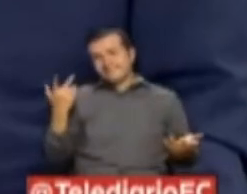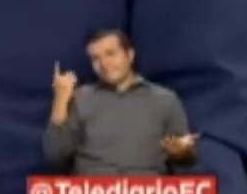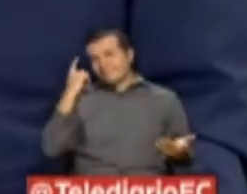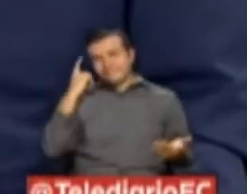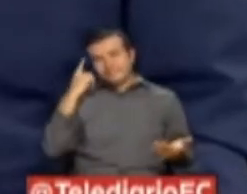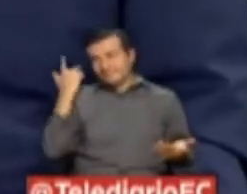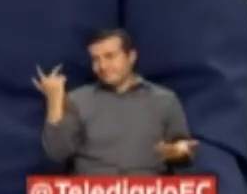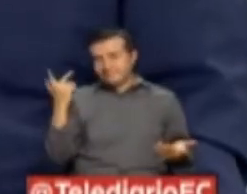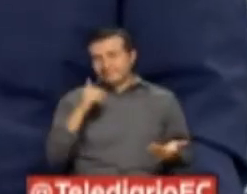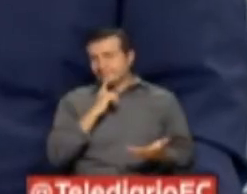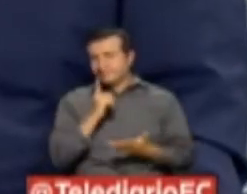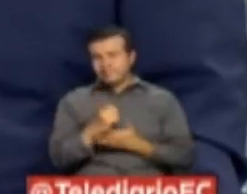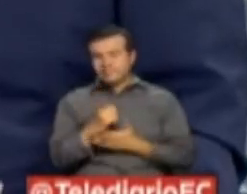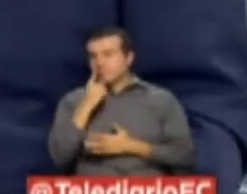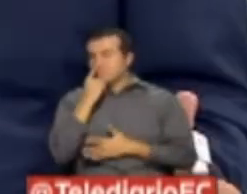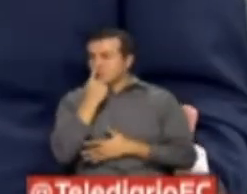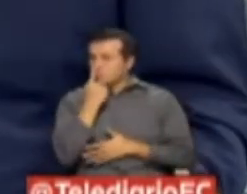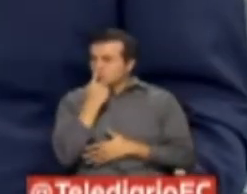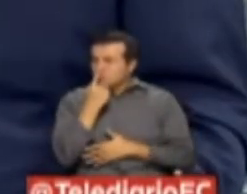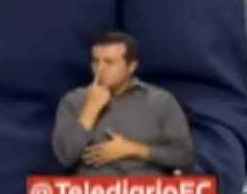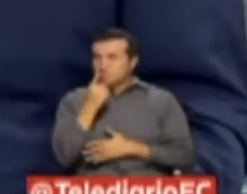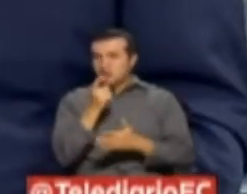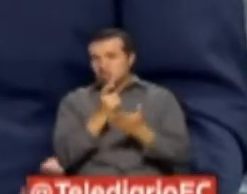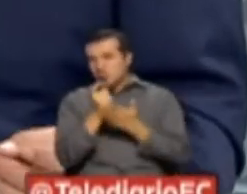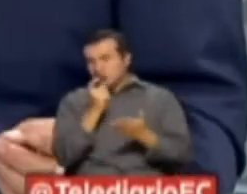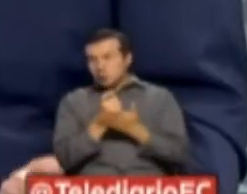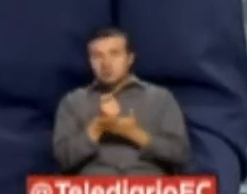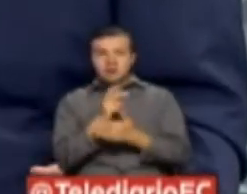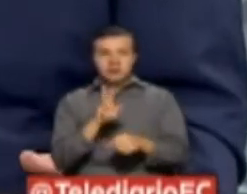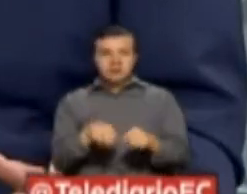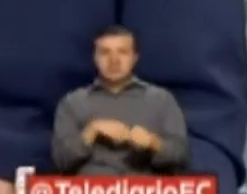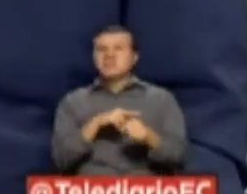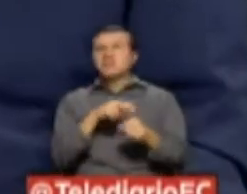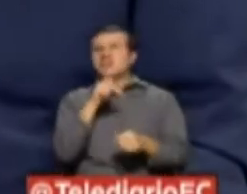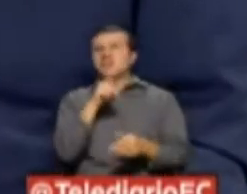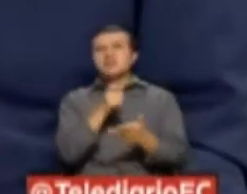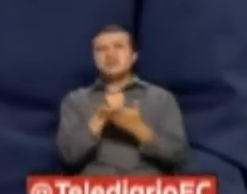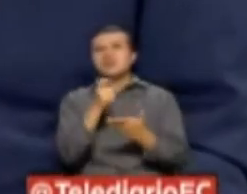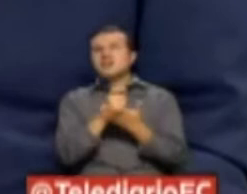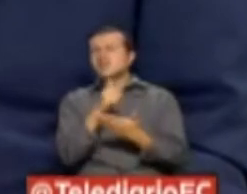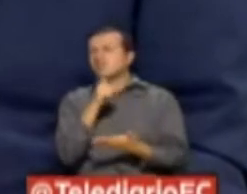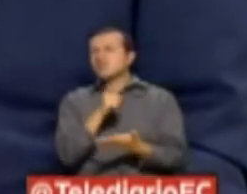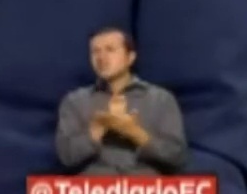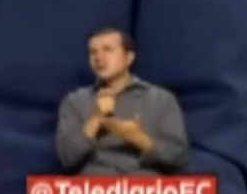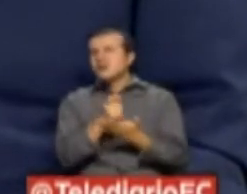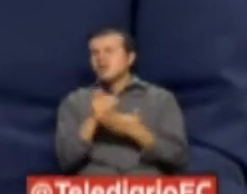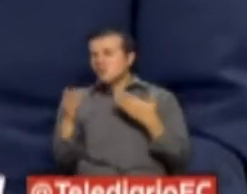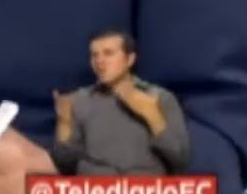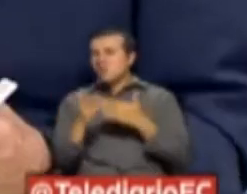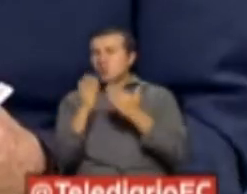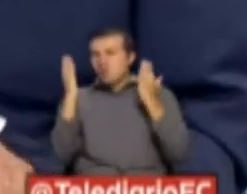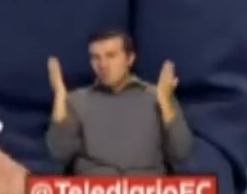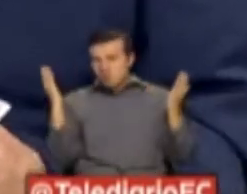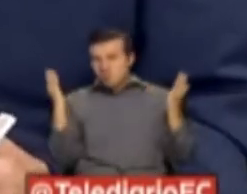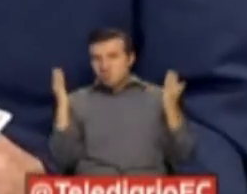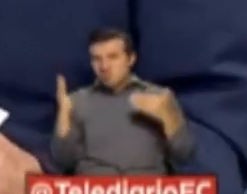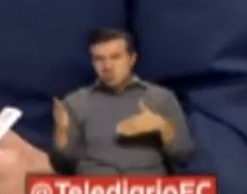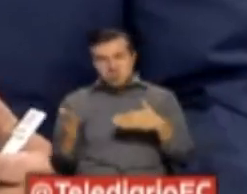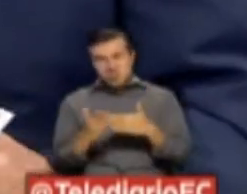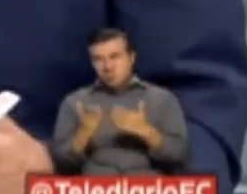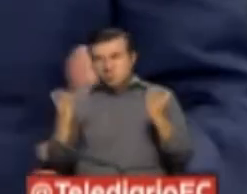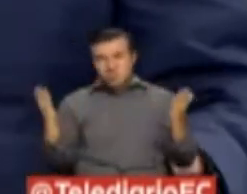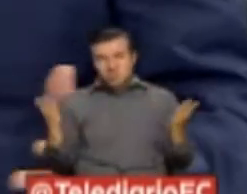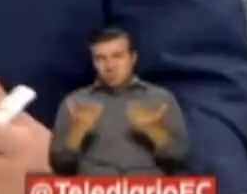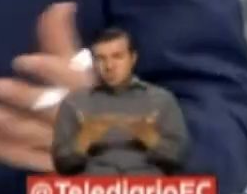pensemos en la existencia de intereses y presiones quieres ejercer estas presiones en contra de lo que debemos